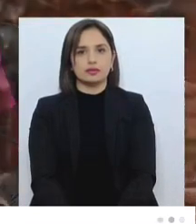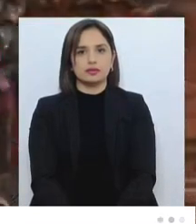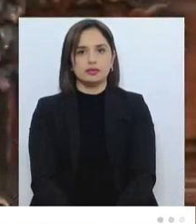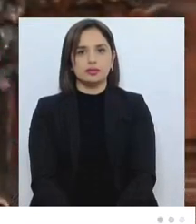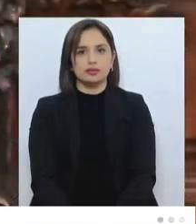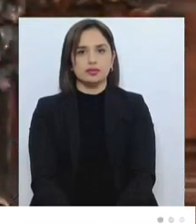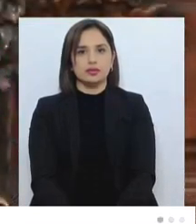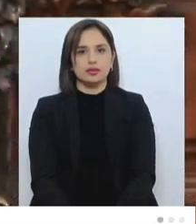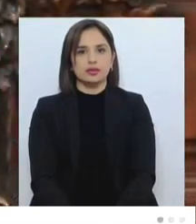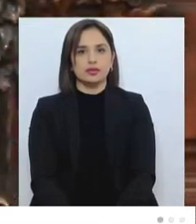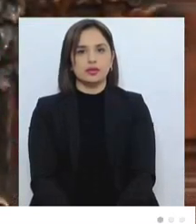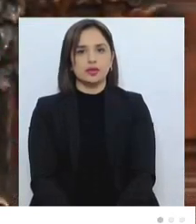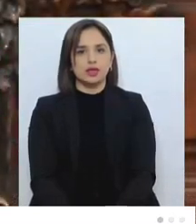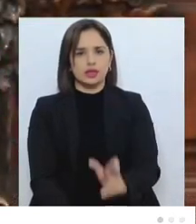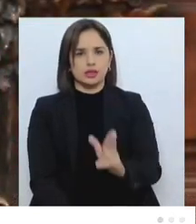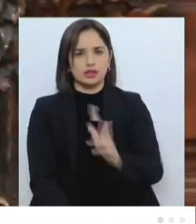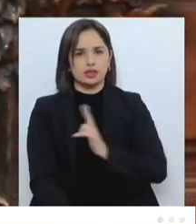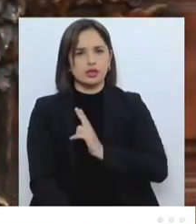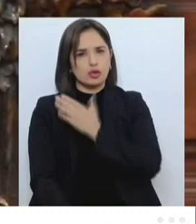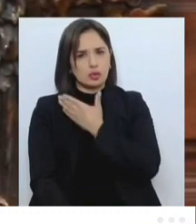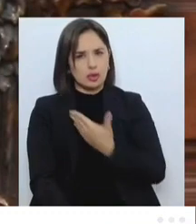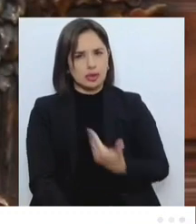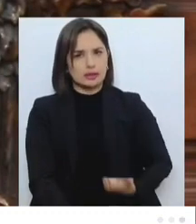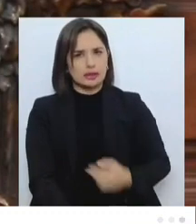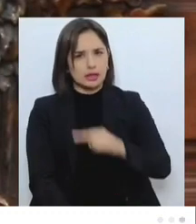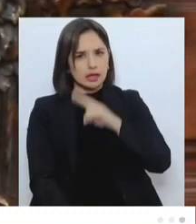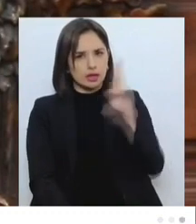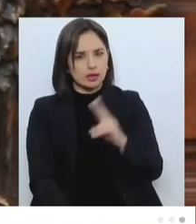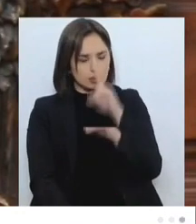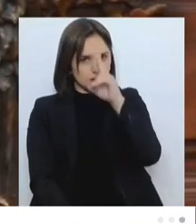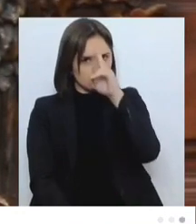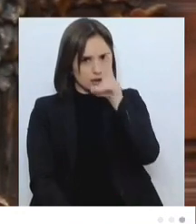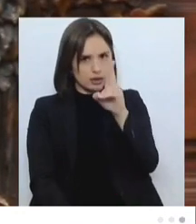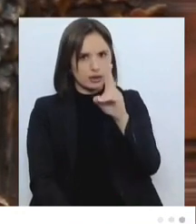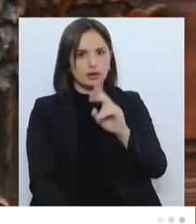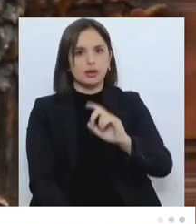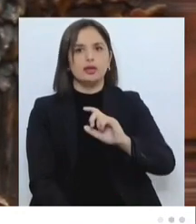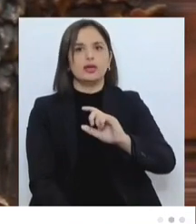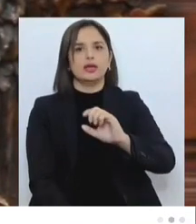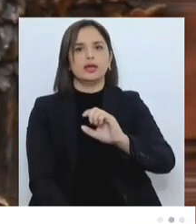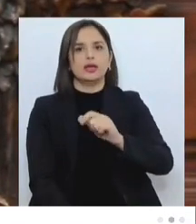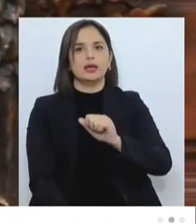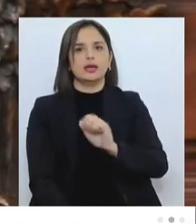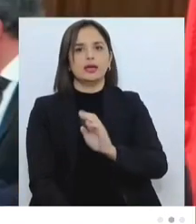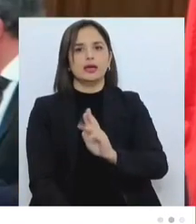excelentísimo señor presidente de la República, don Gabriel Boric Ford,